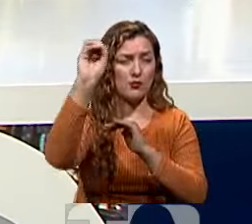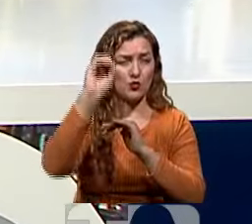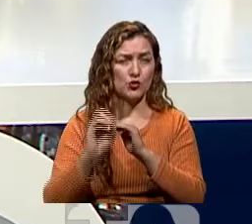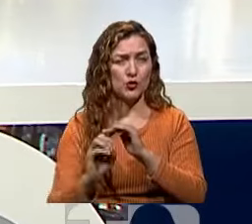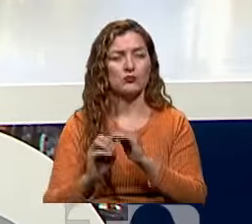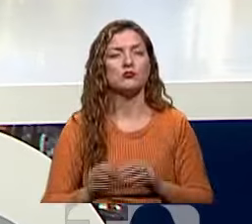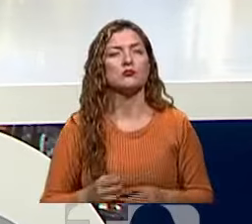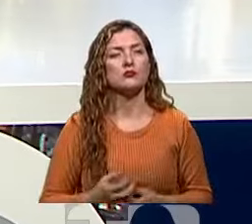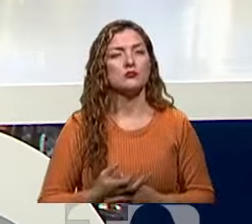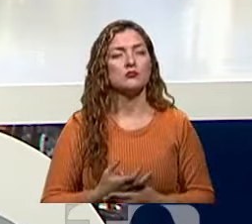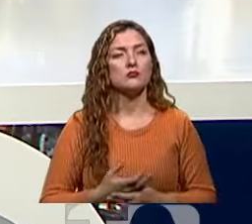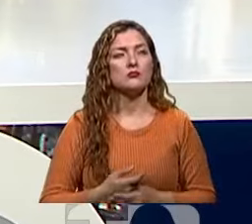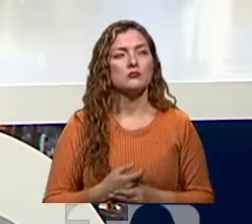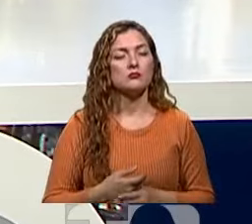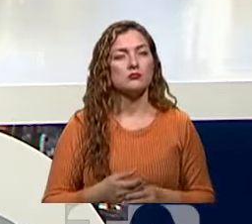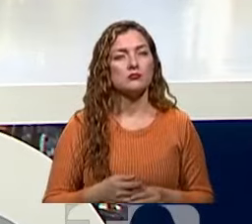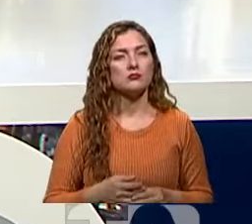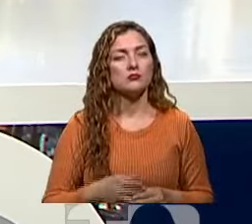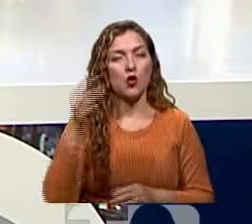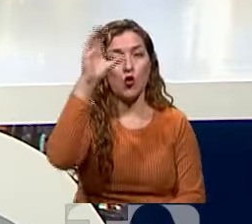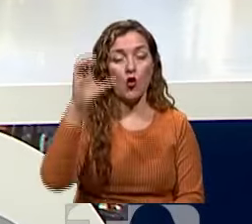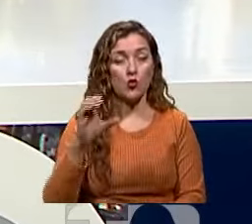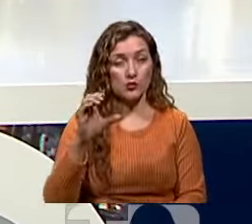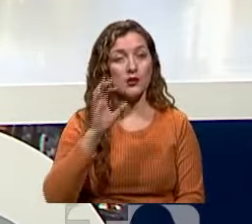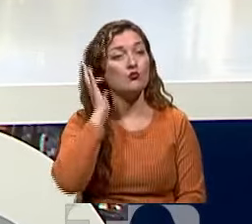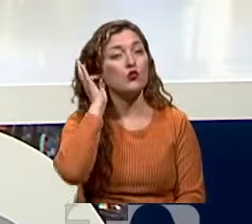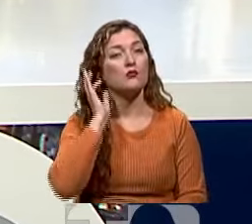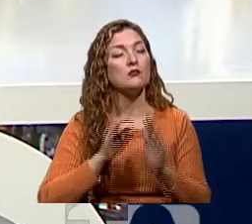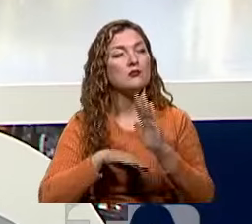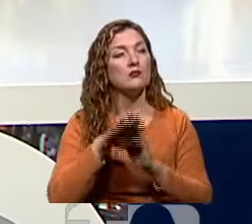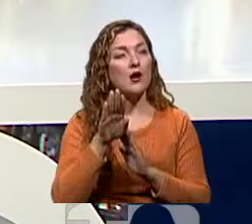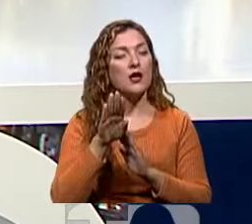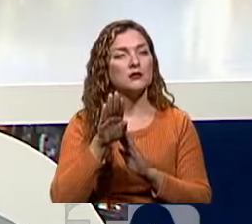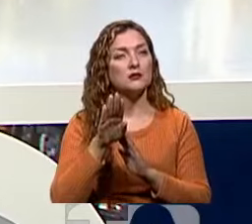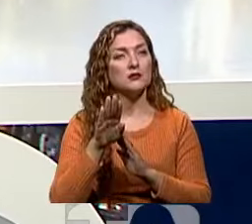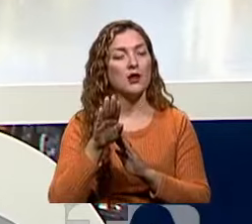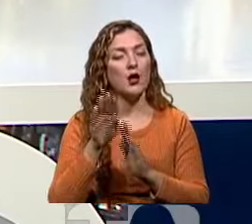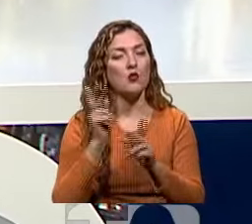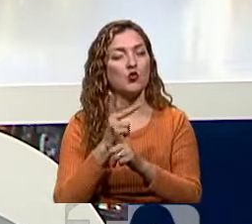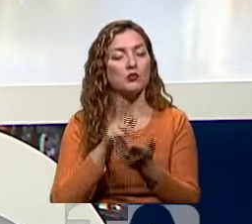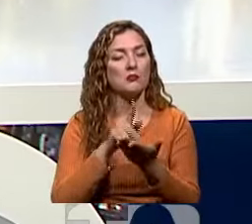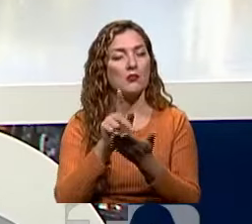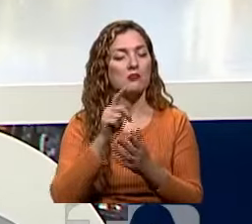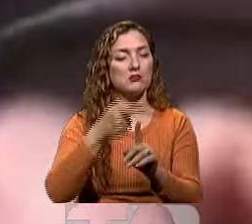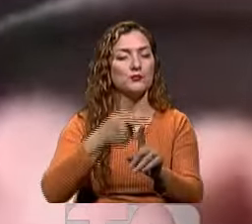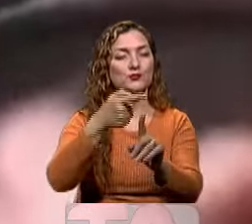según un estudio de Equifax. Así es, y la costa es la región en la que las mujeres acceden más a un producto crediticio.